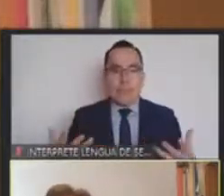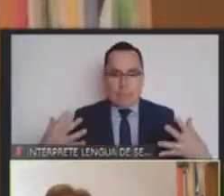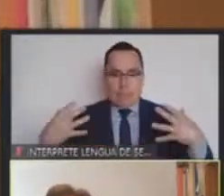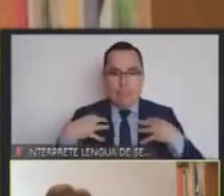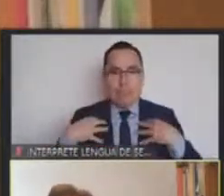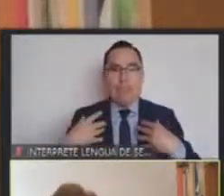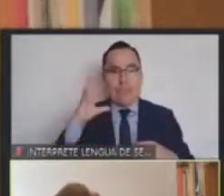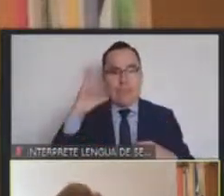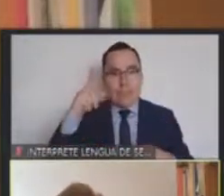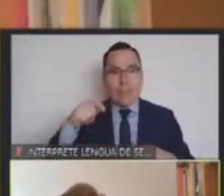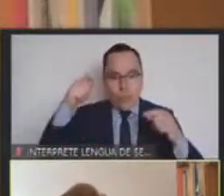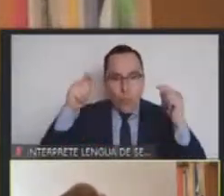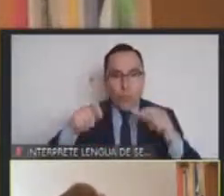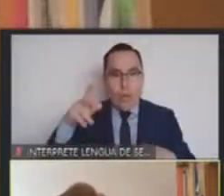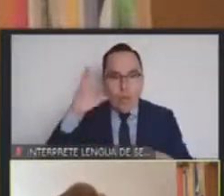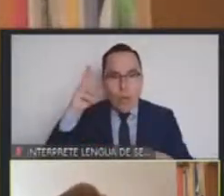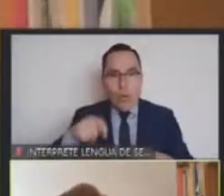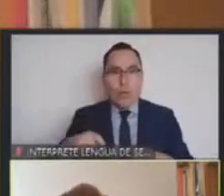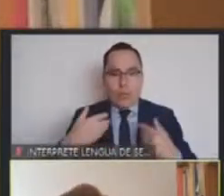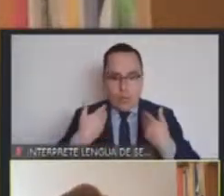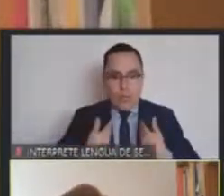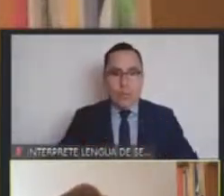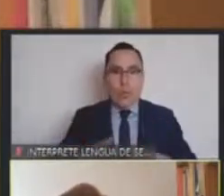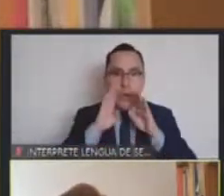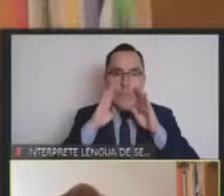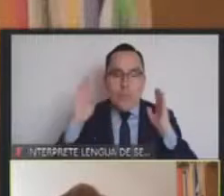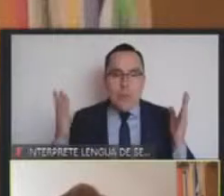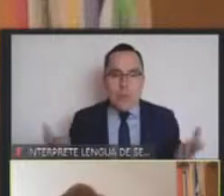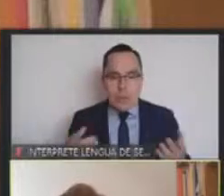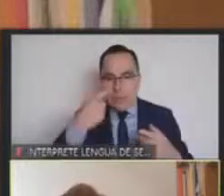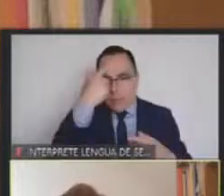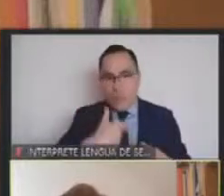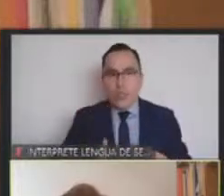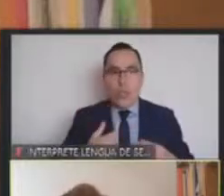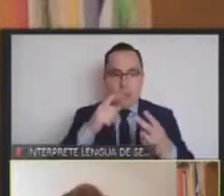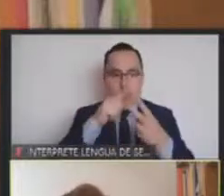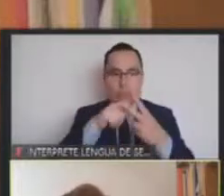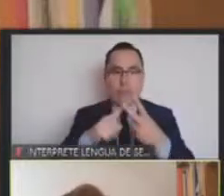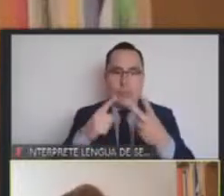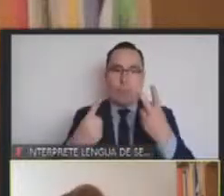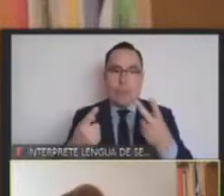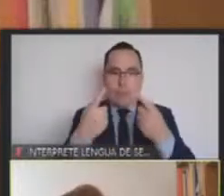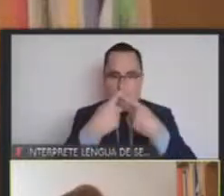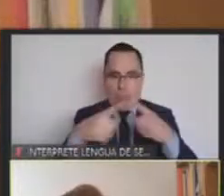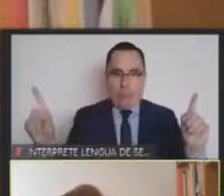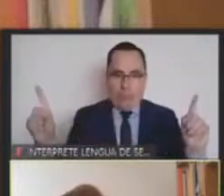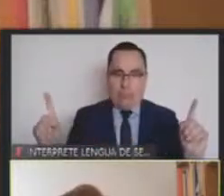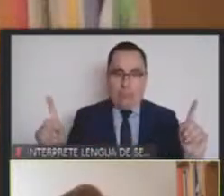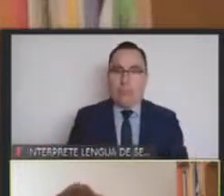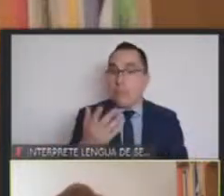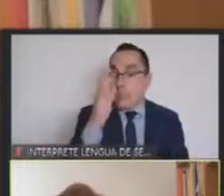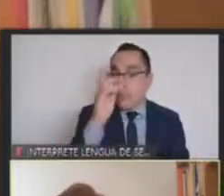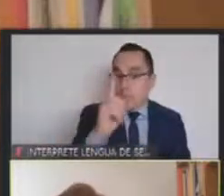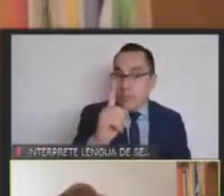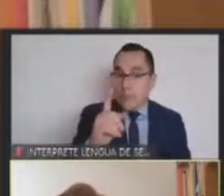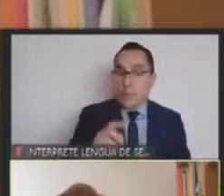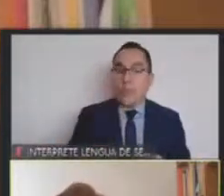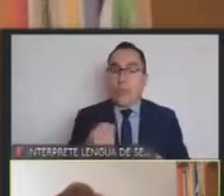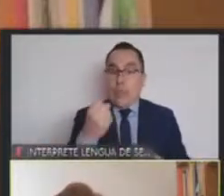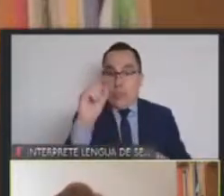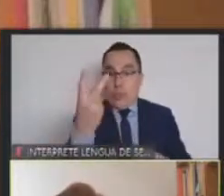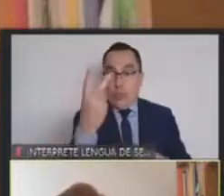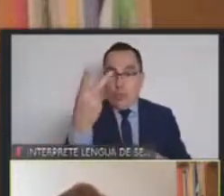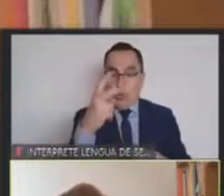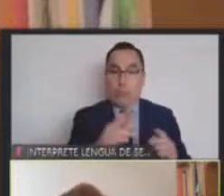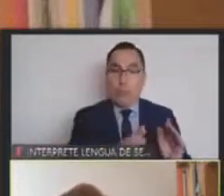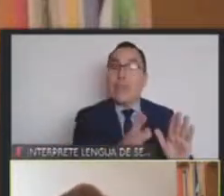propias de la moral personal. Son dos cuestiones absolutamente diferentes. En un segundo aspecto,